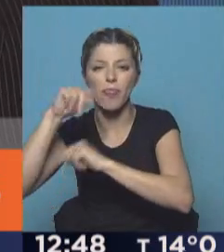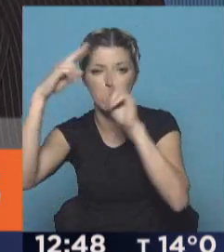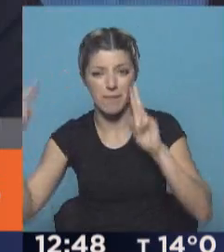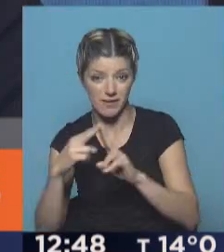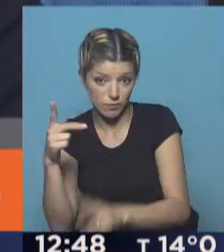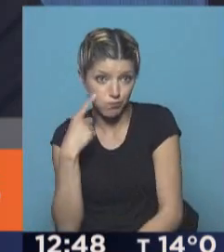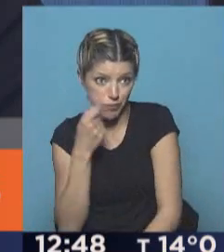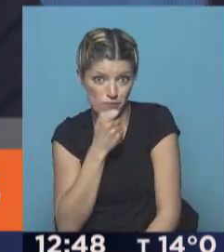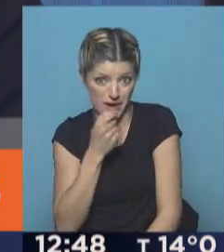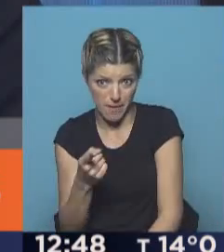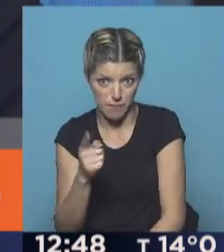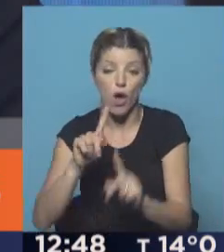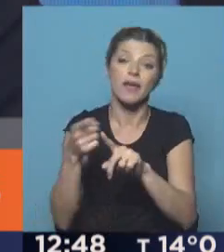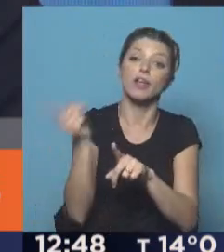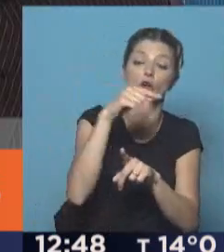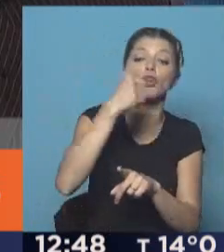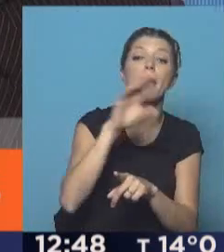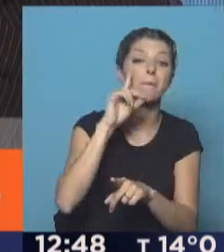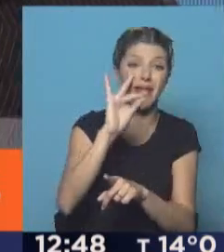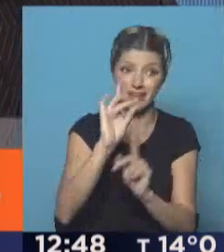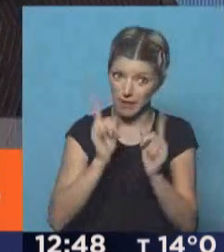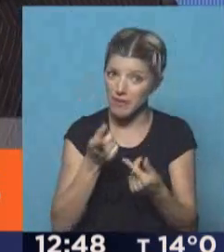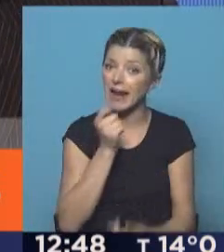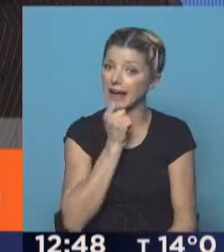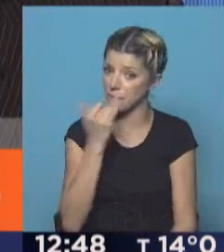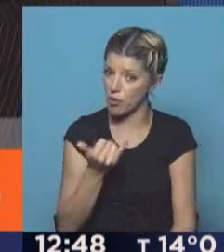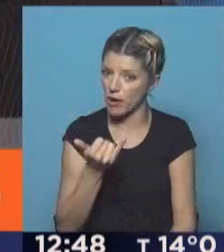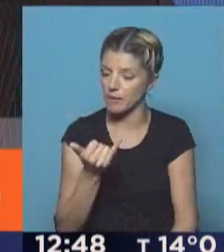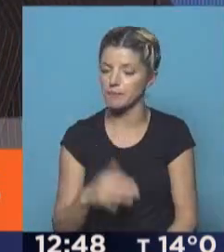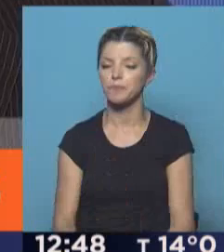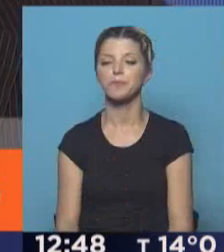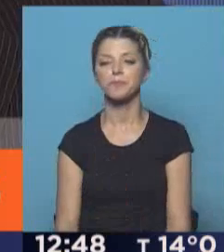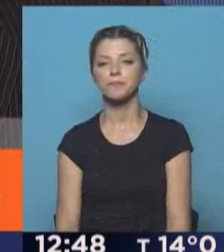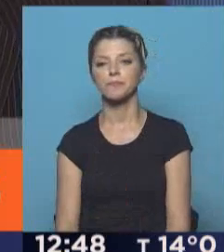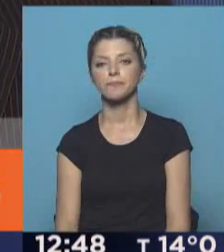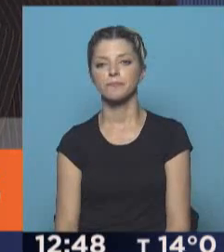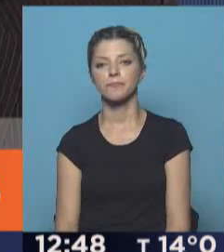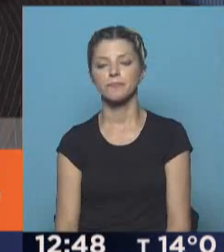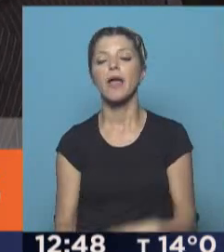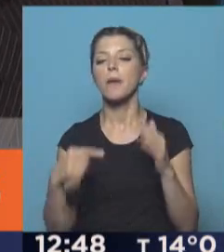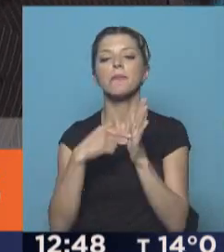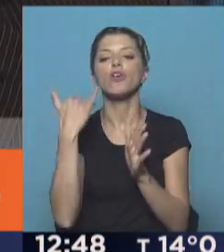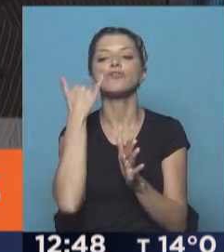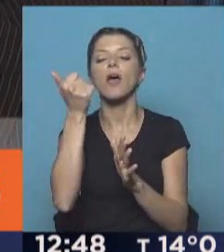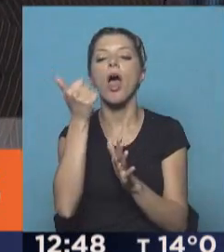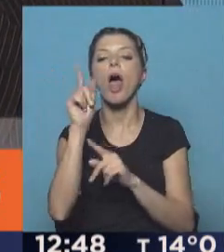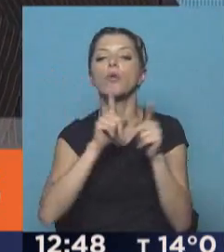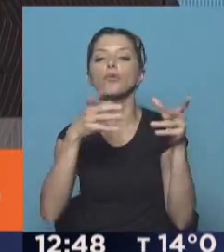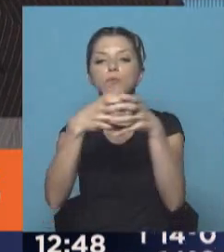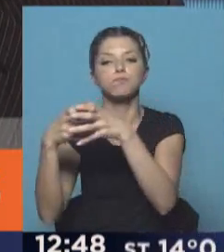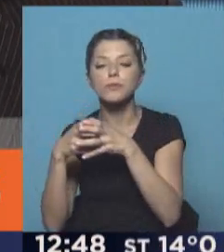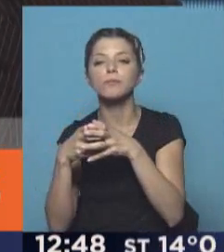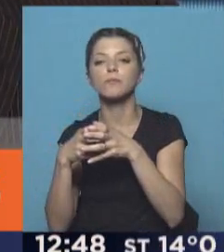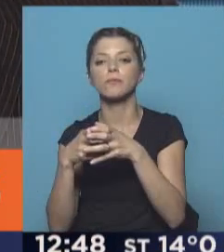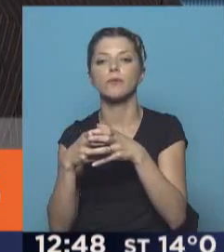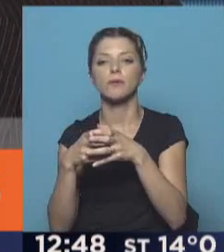Lavapiés en Madrid es otro ejemplo de eso. Claro. Pero fíjense que ya se están difundiendo, por ejemplo, consejos para que esto